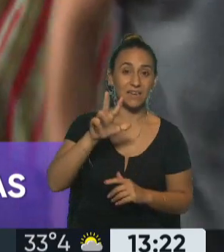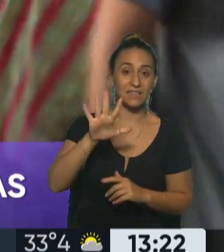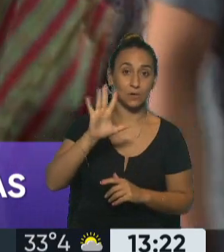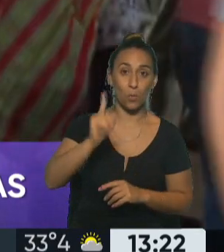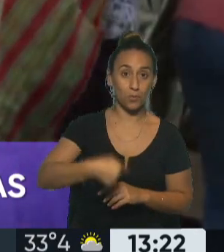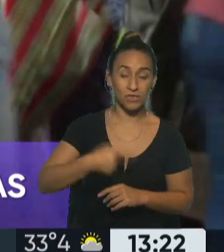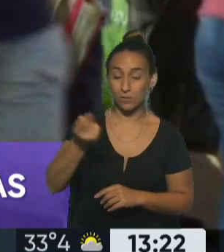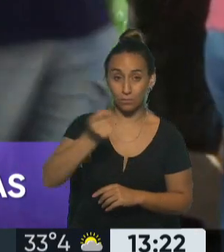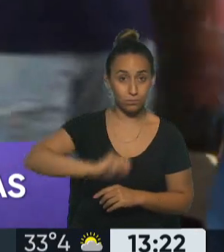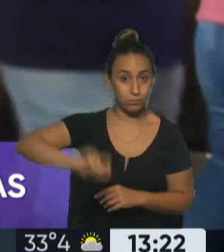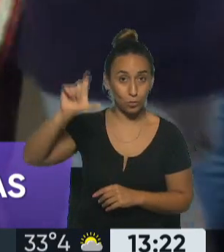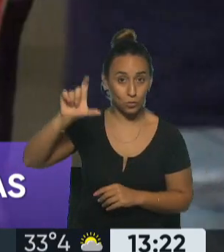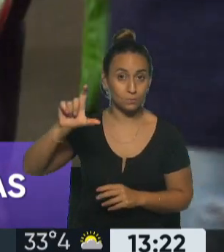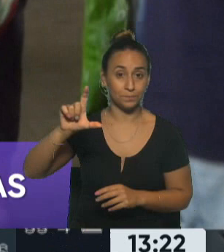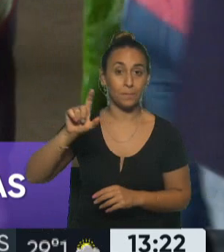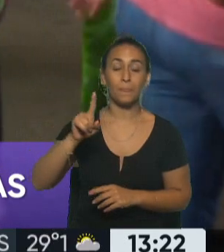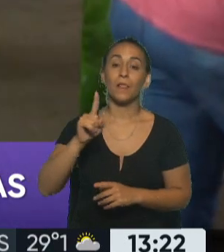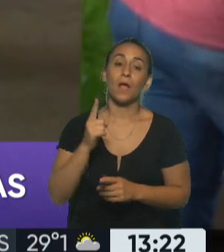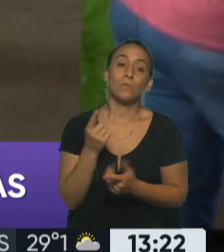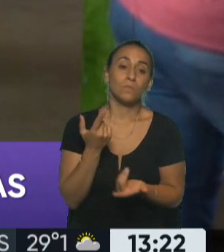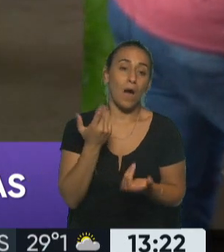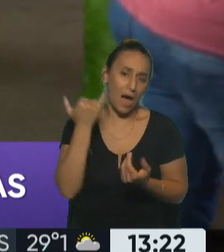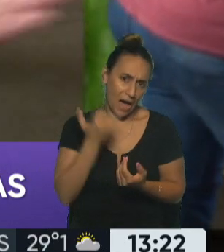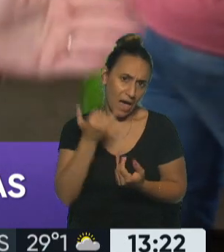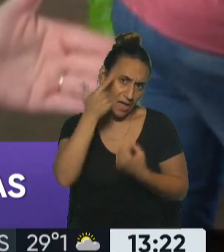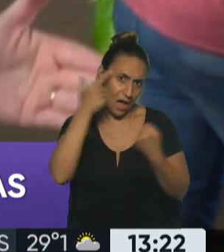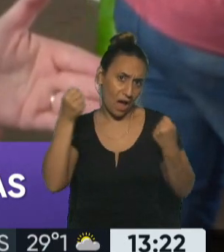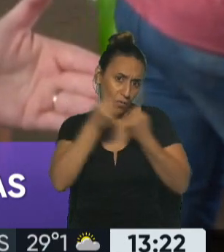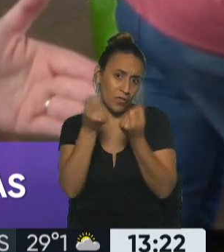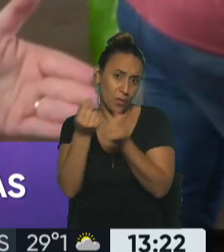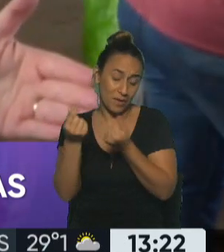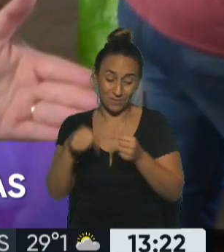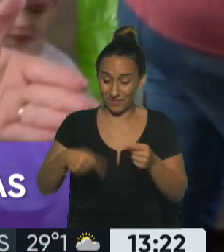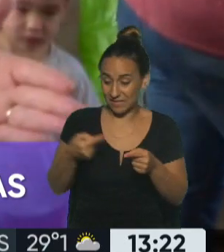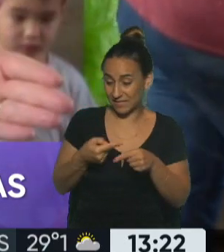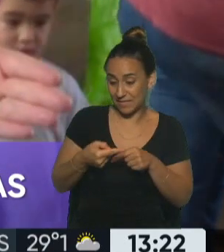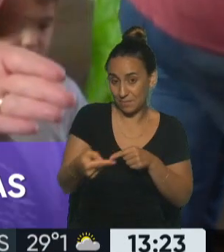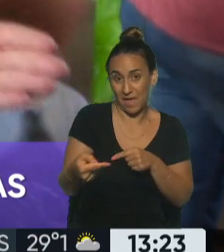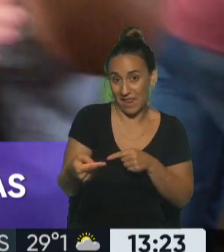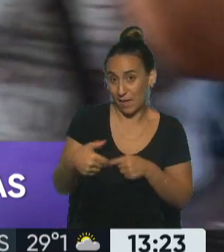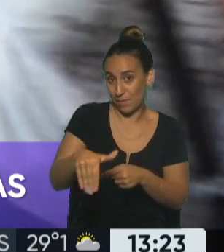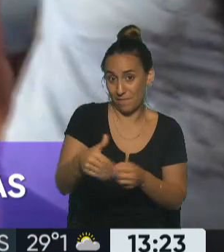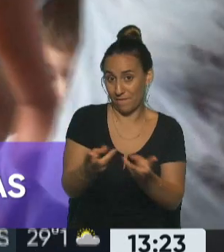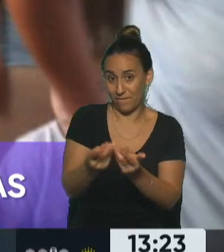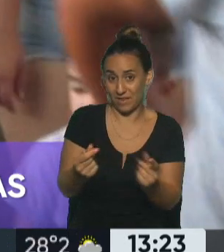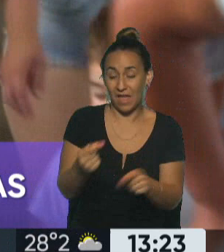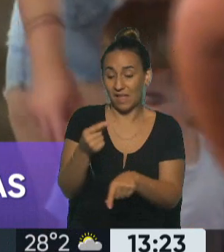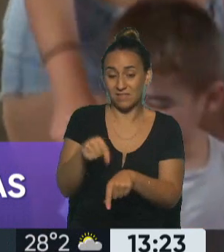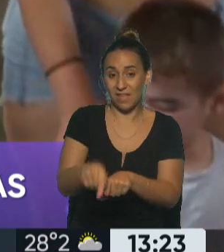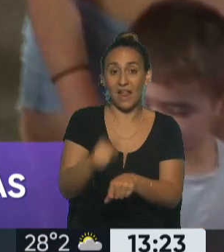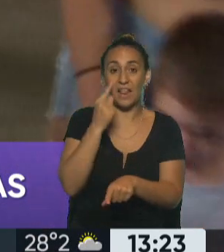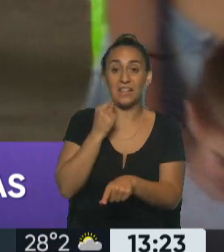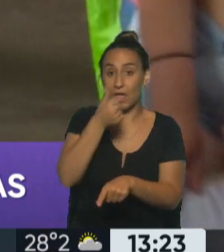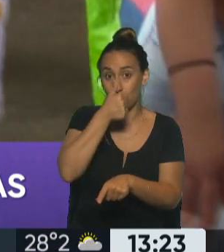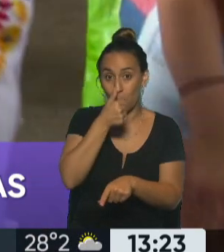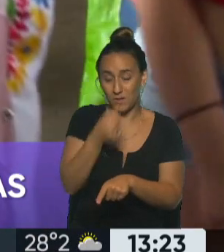una opción en este acuerdo de precios que se constituye cuando termina la semana y que está vigente hasta últimas horas del domingo y